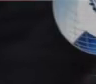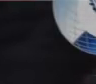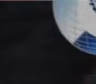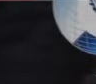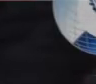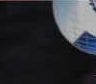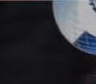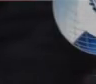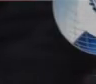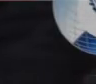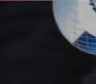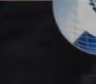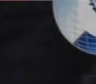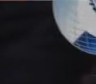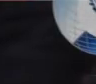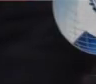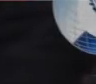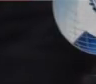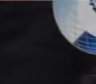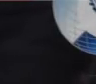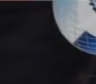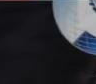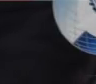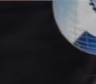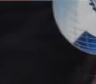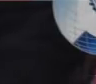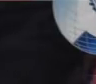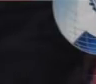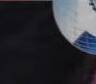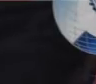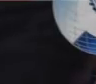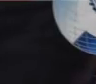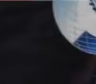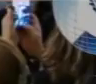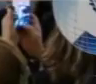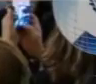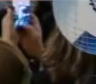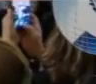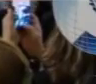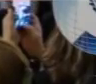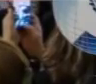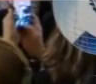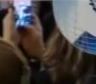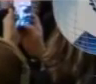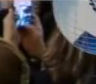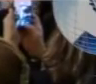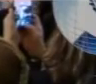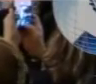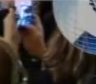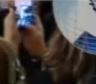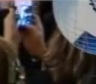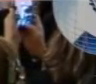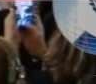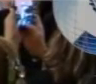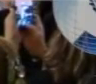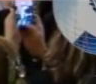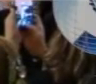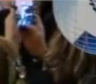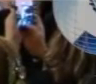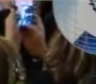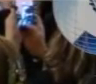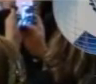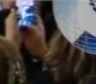seguridad en todo este perímetro del bosque.